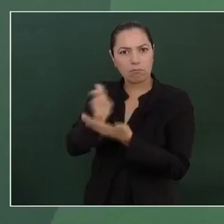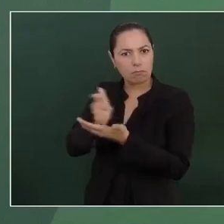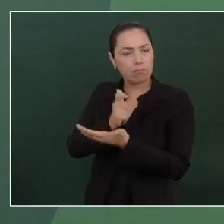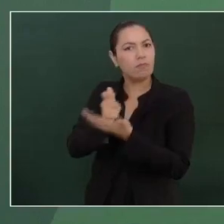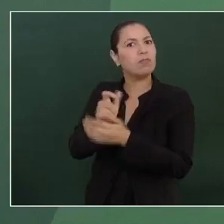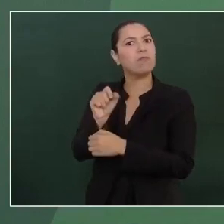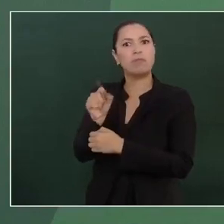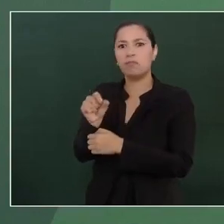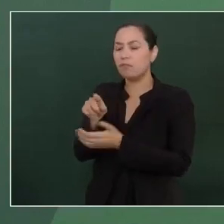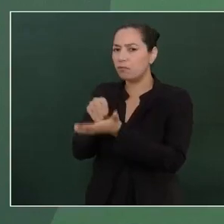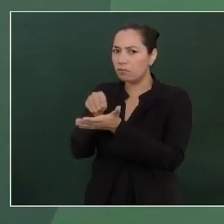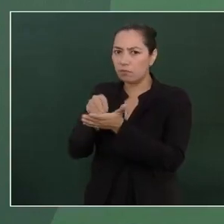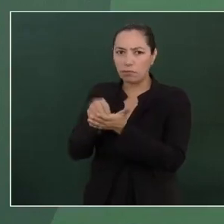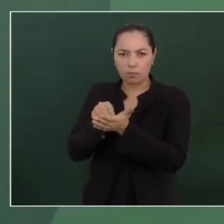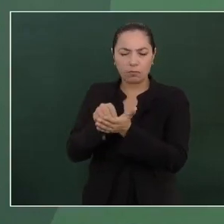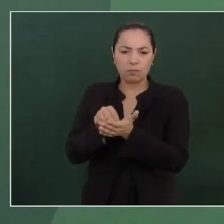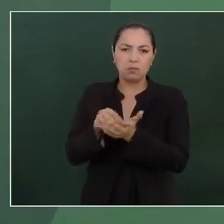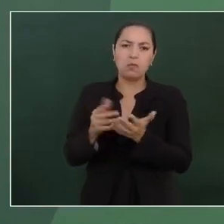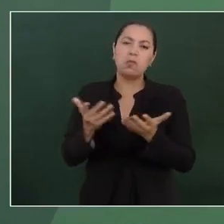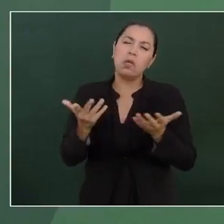y que las manifestaciones,